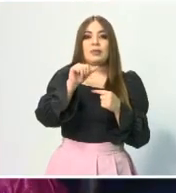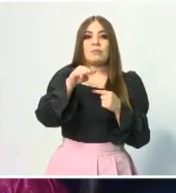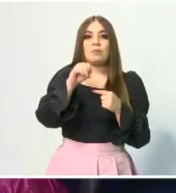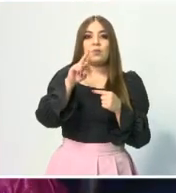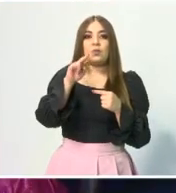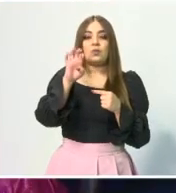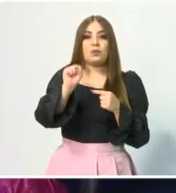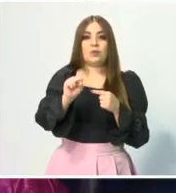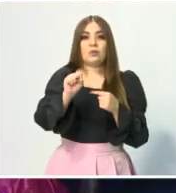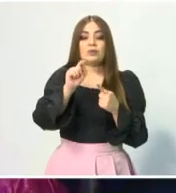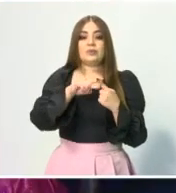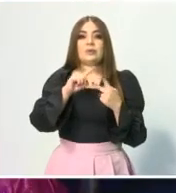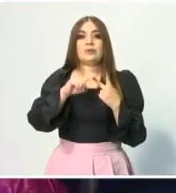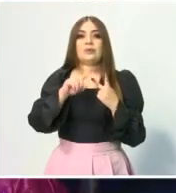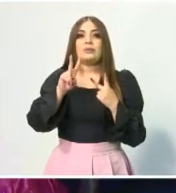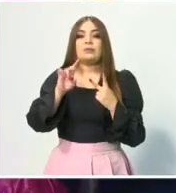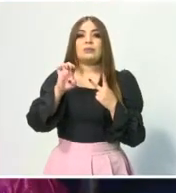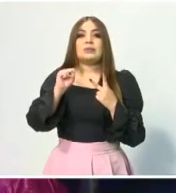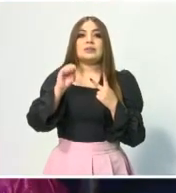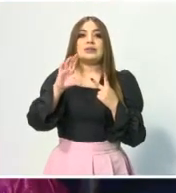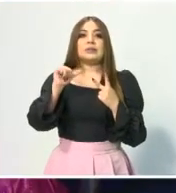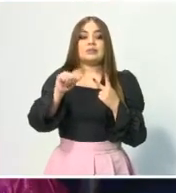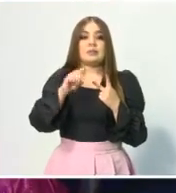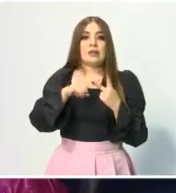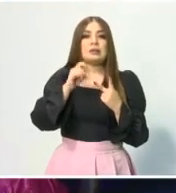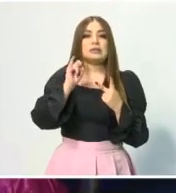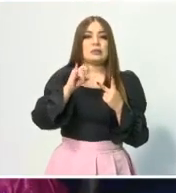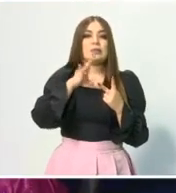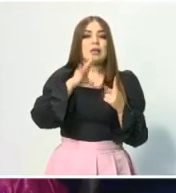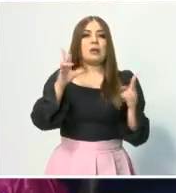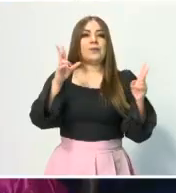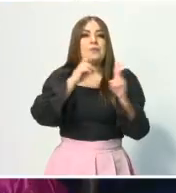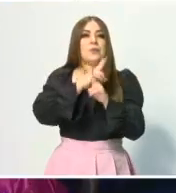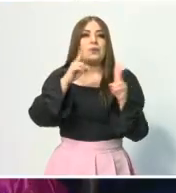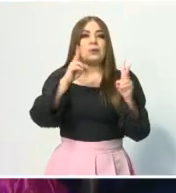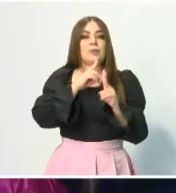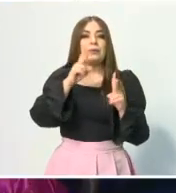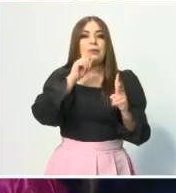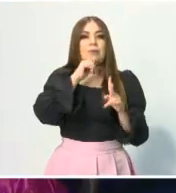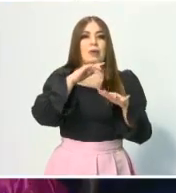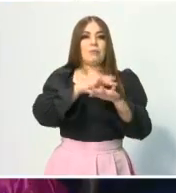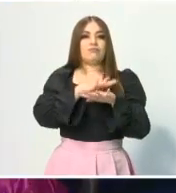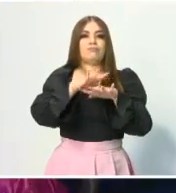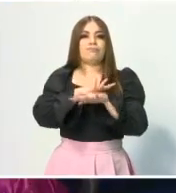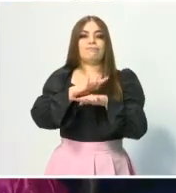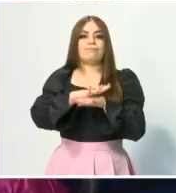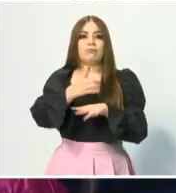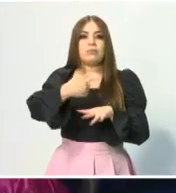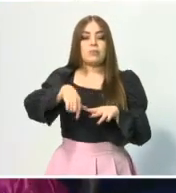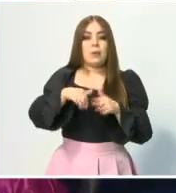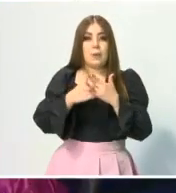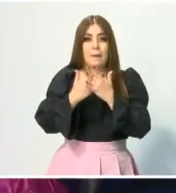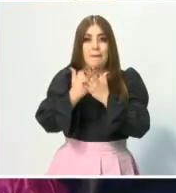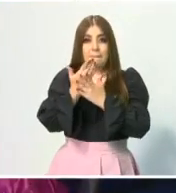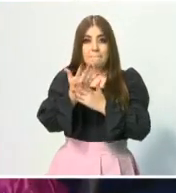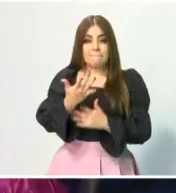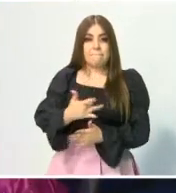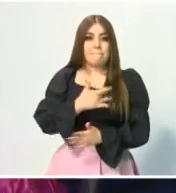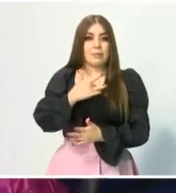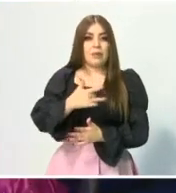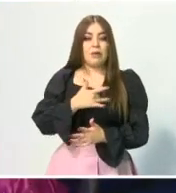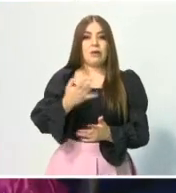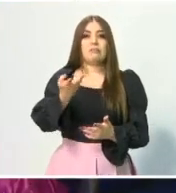cielo despejado, sí con viento dominando, también de manera moderada. Esta mañana un ambiente fresco de